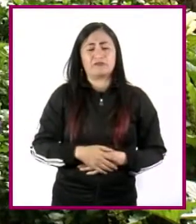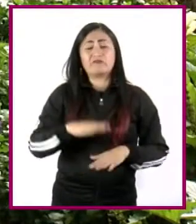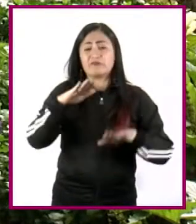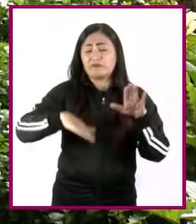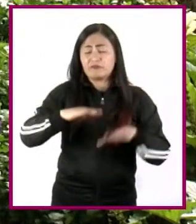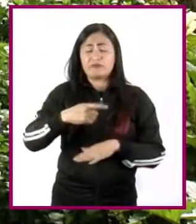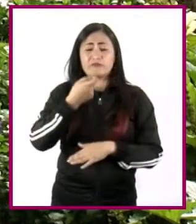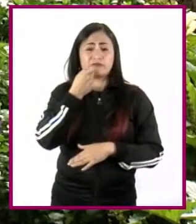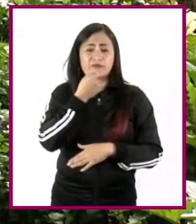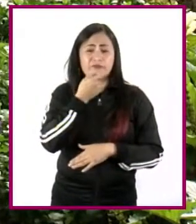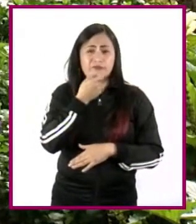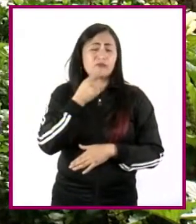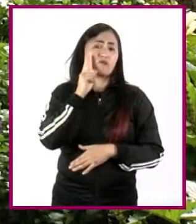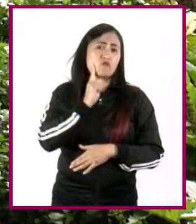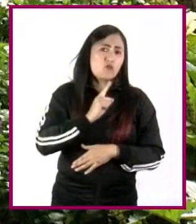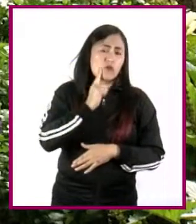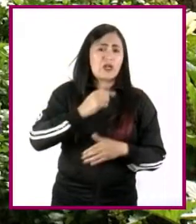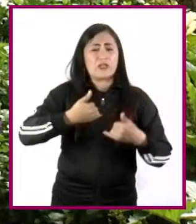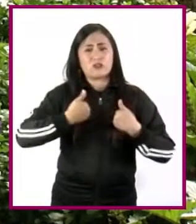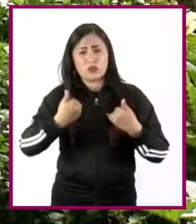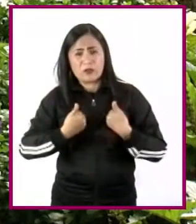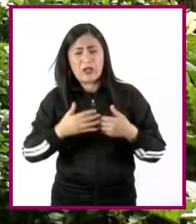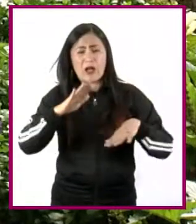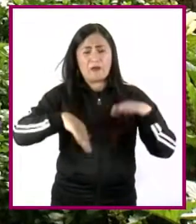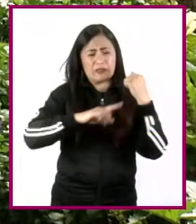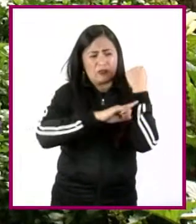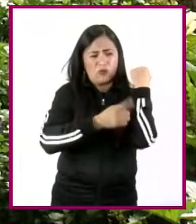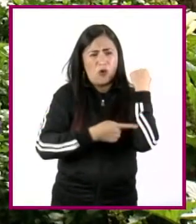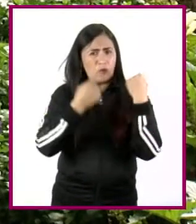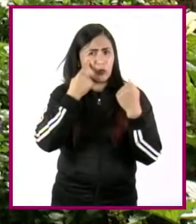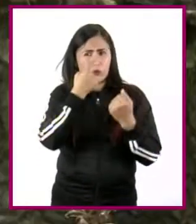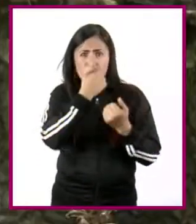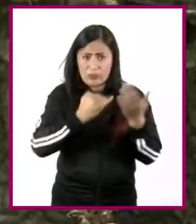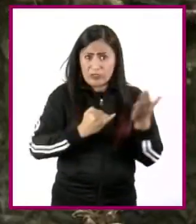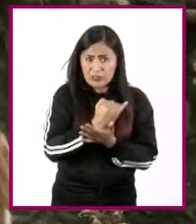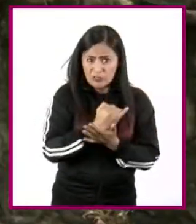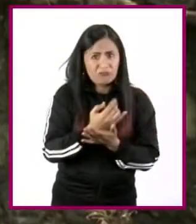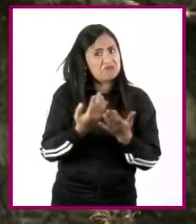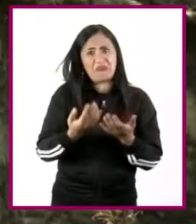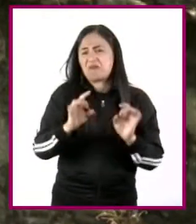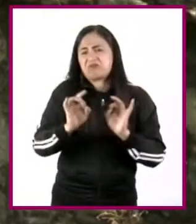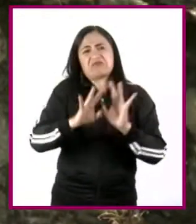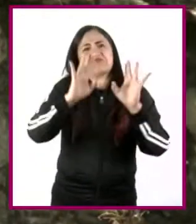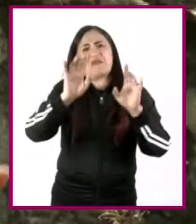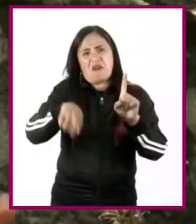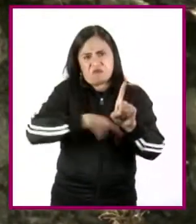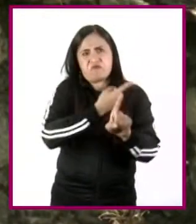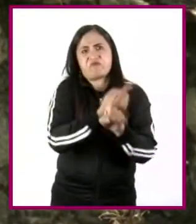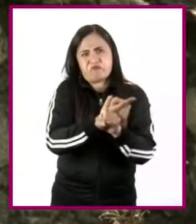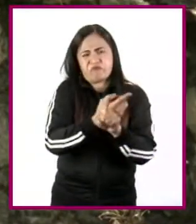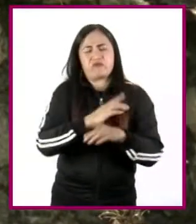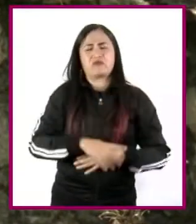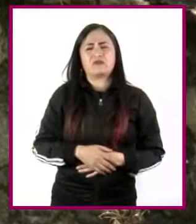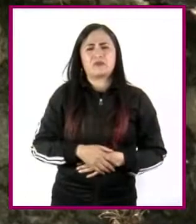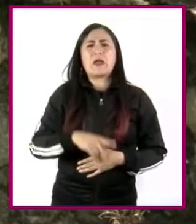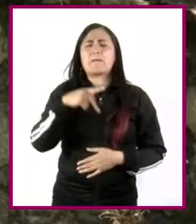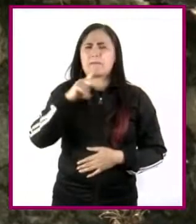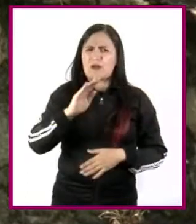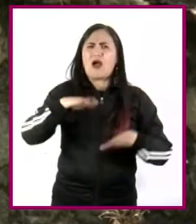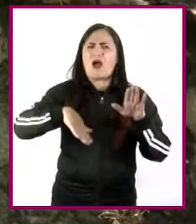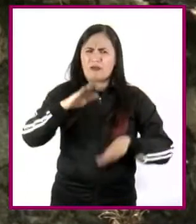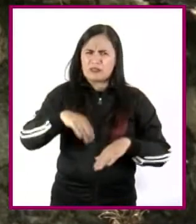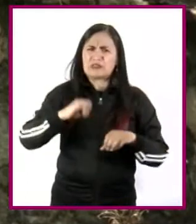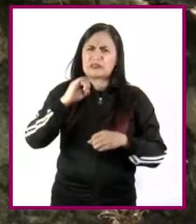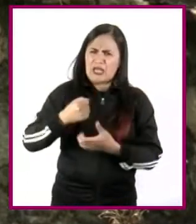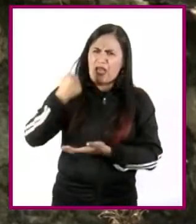y jóvenes tengan algún control sobre embarazarse o no. Pero hay casos en que sí se puede enfrentar la